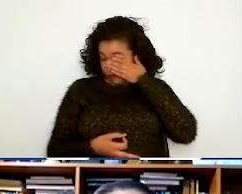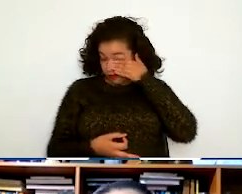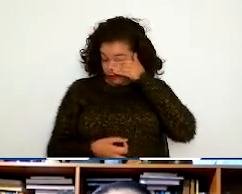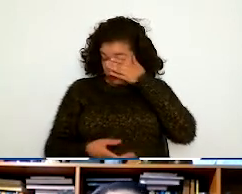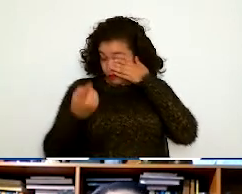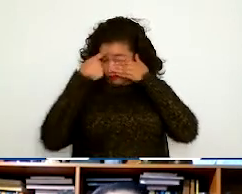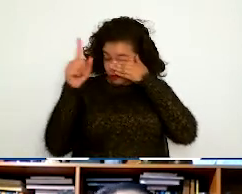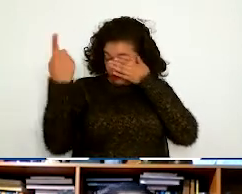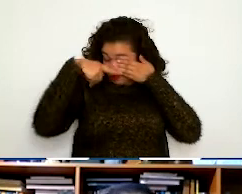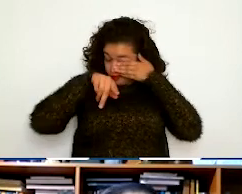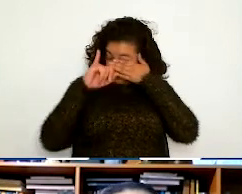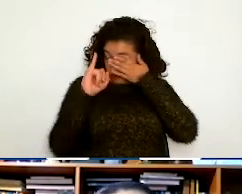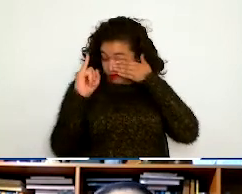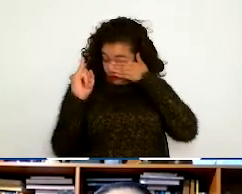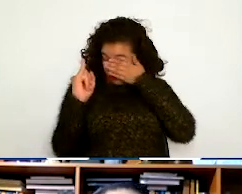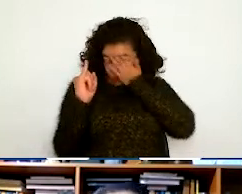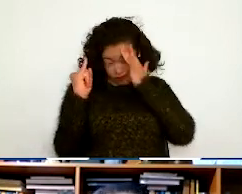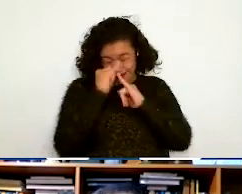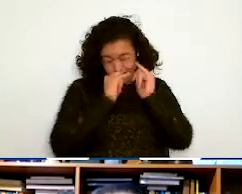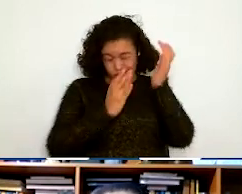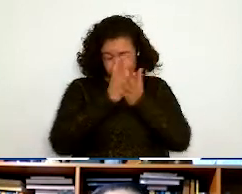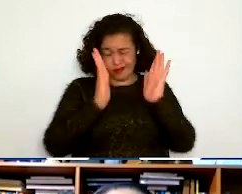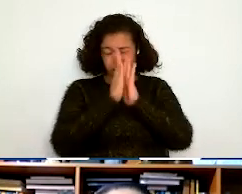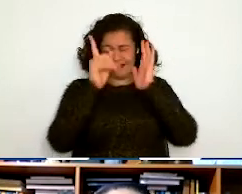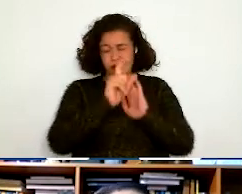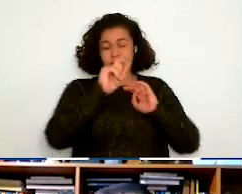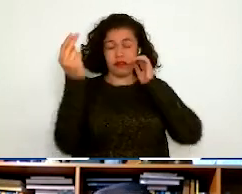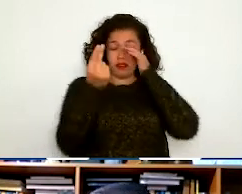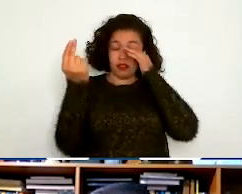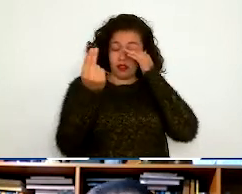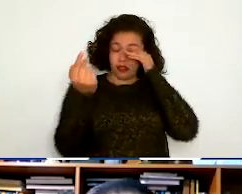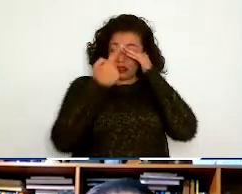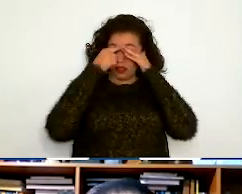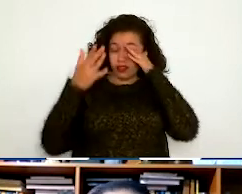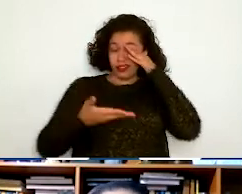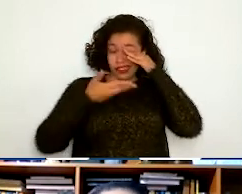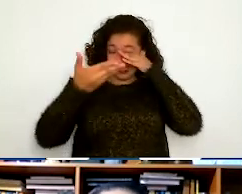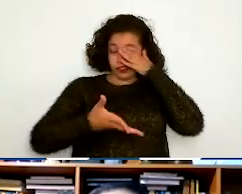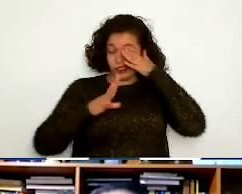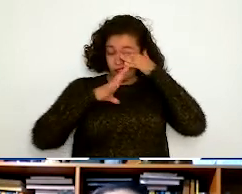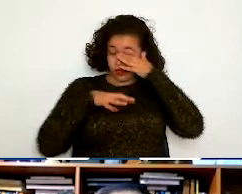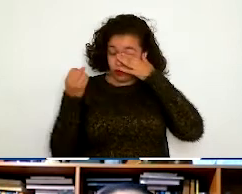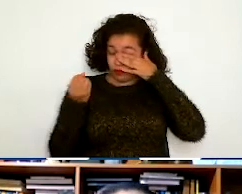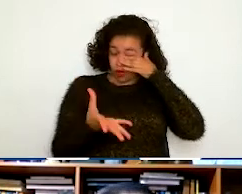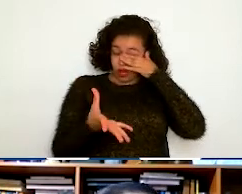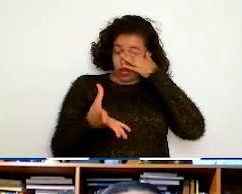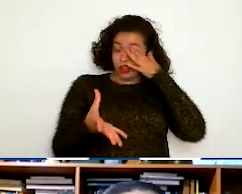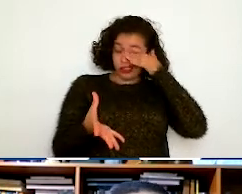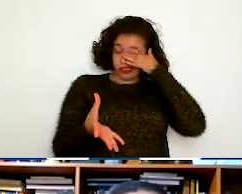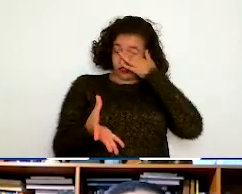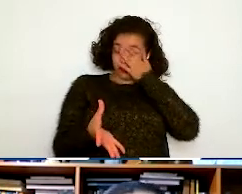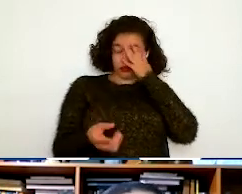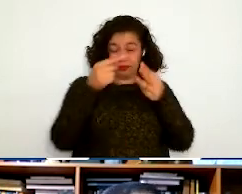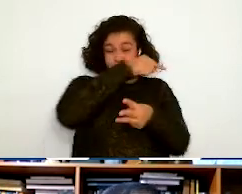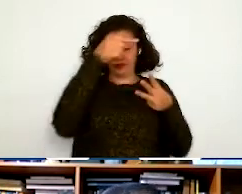institución la intervención profesional necesaria, el otorgamiento de los servicios que se den, ¿no?, y mejorar siempre la